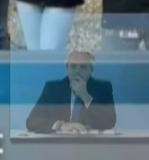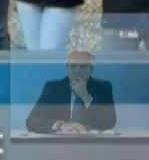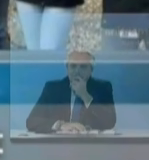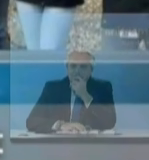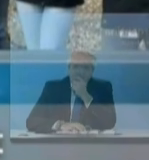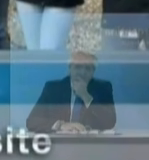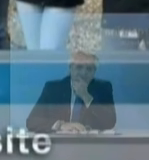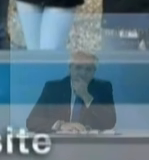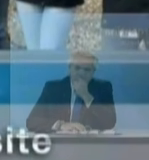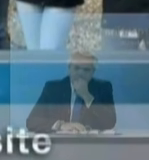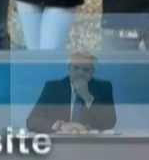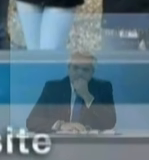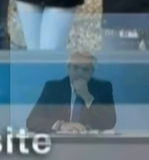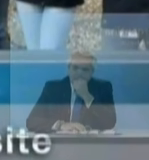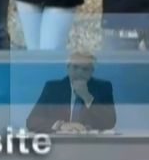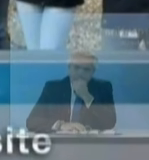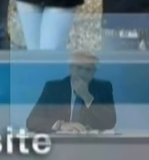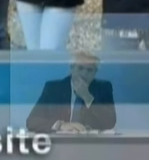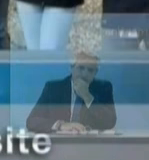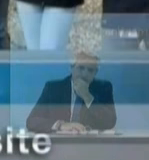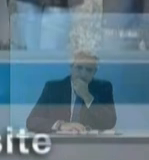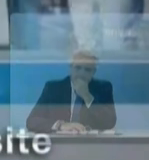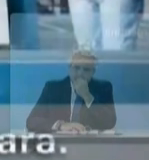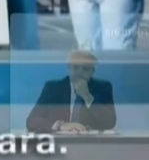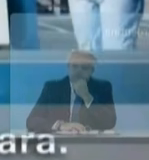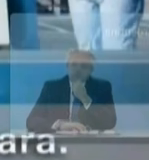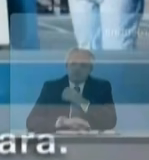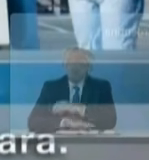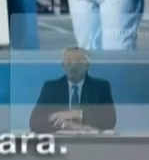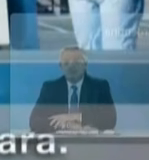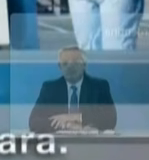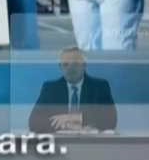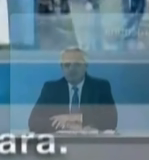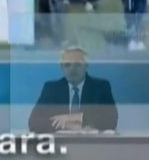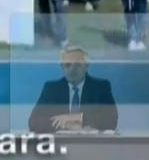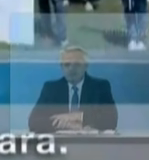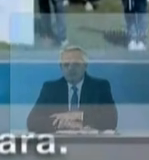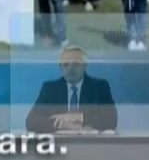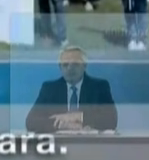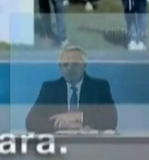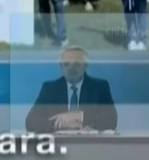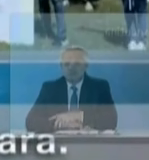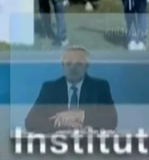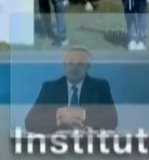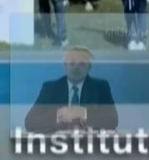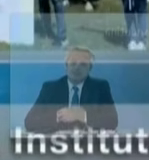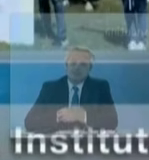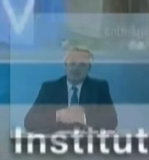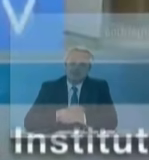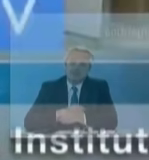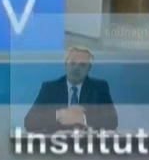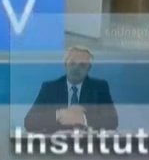será realizado en alemania en la plataforma del parc en italia deberán ir